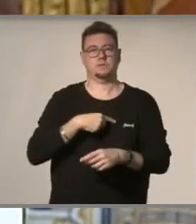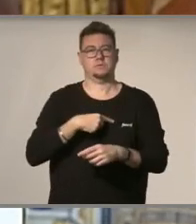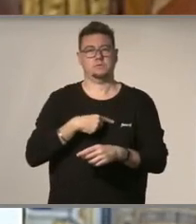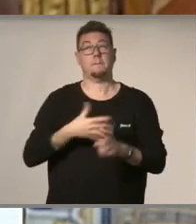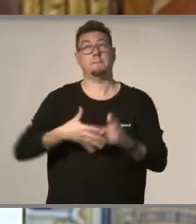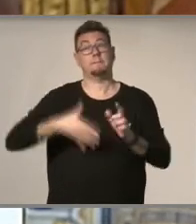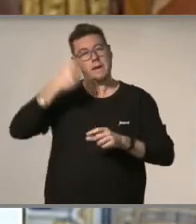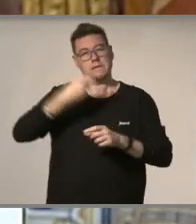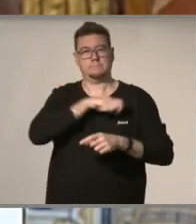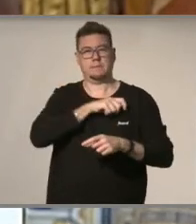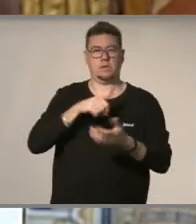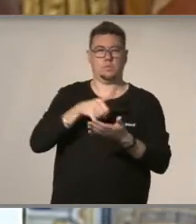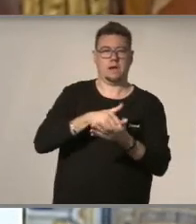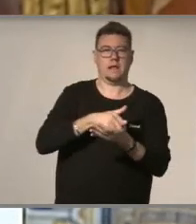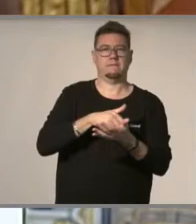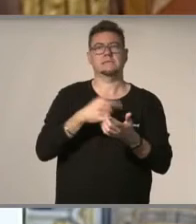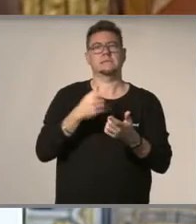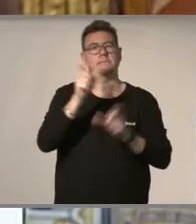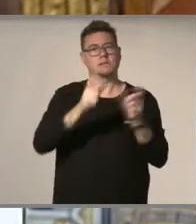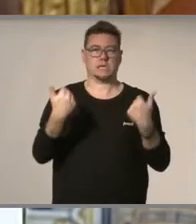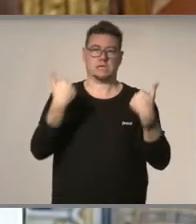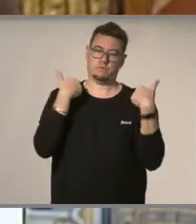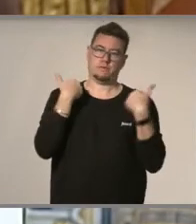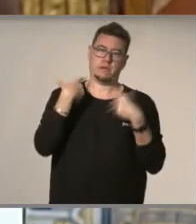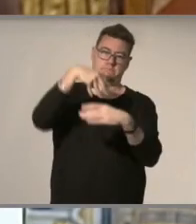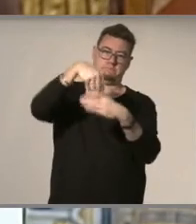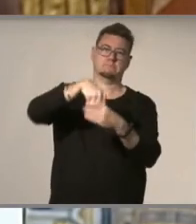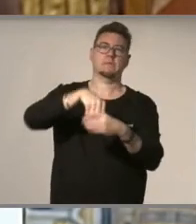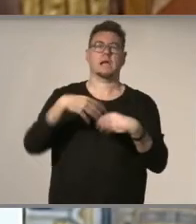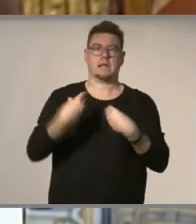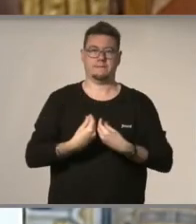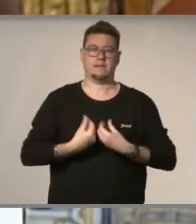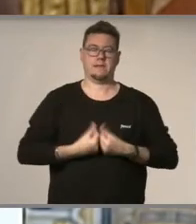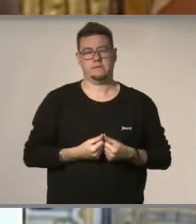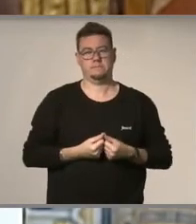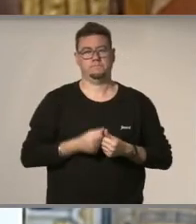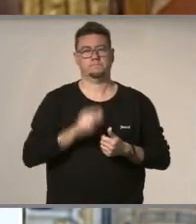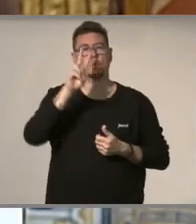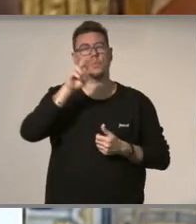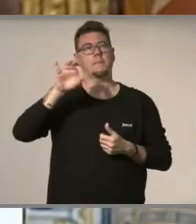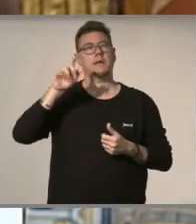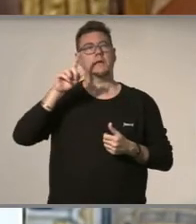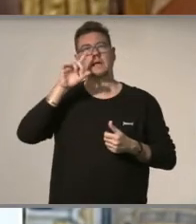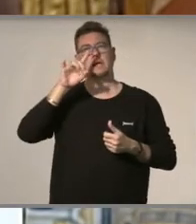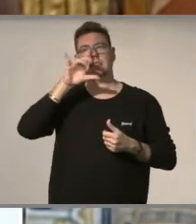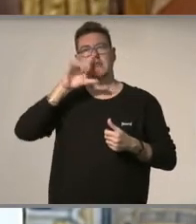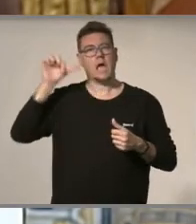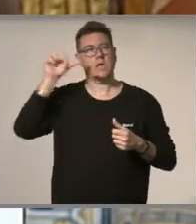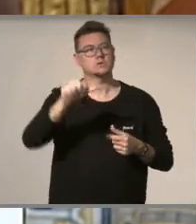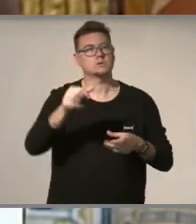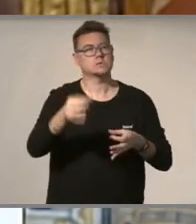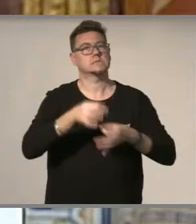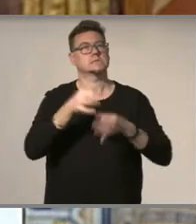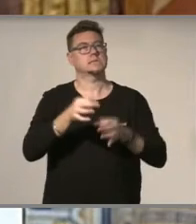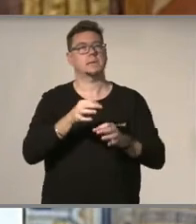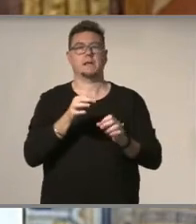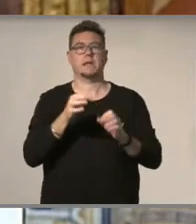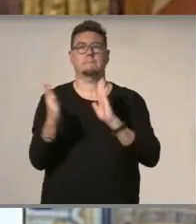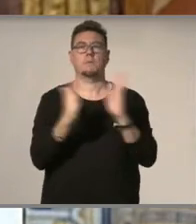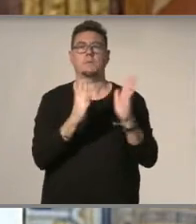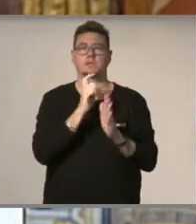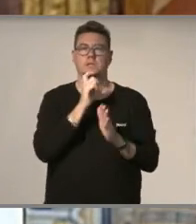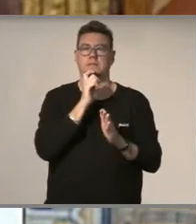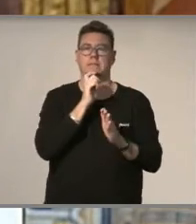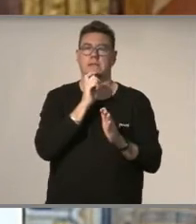españoles vulnerables y los españoles que sufren. La UME en estos 15 años ha estado siempre en los momentos más